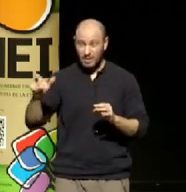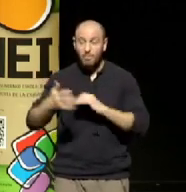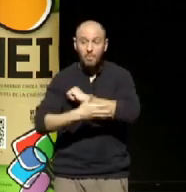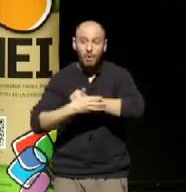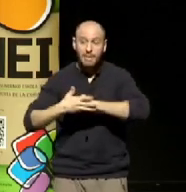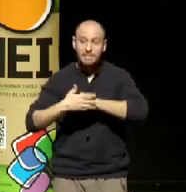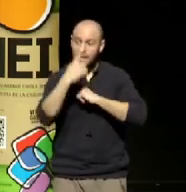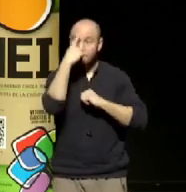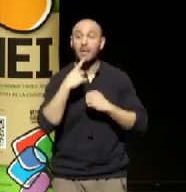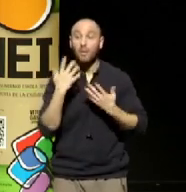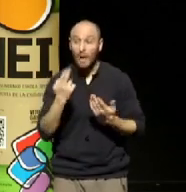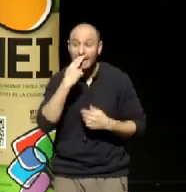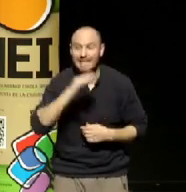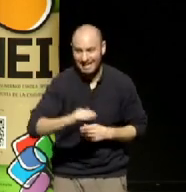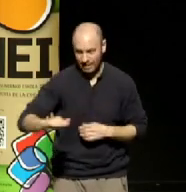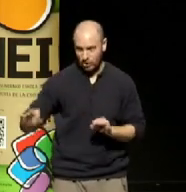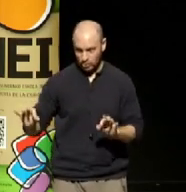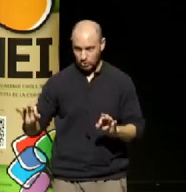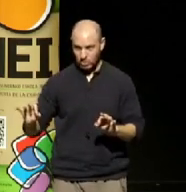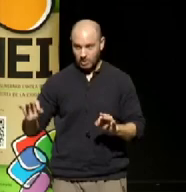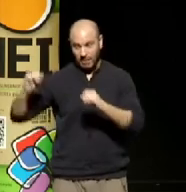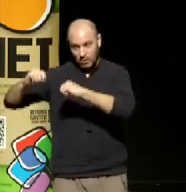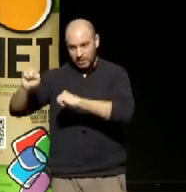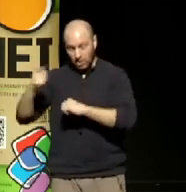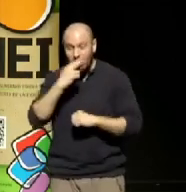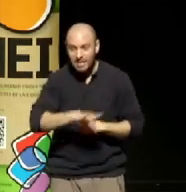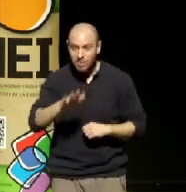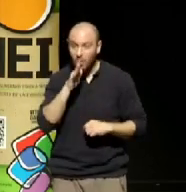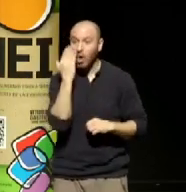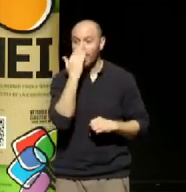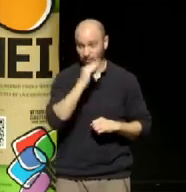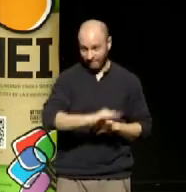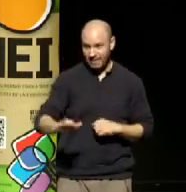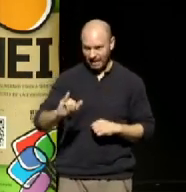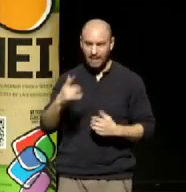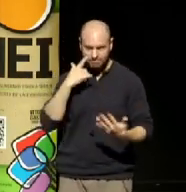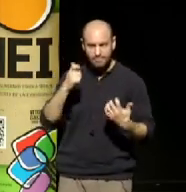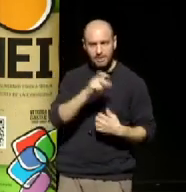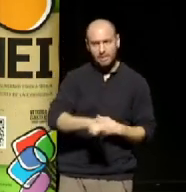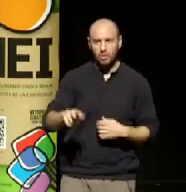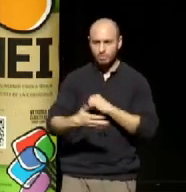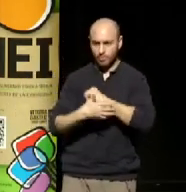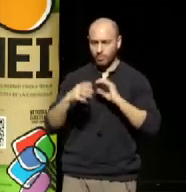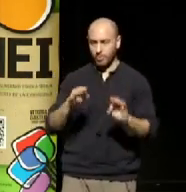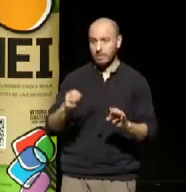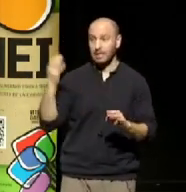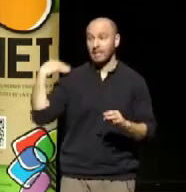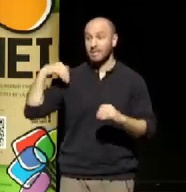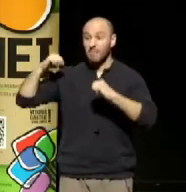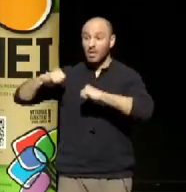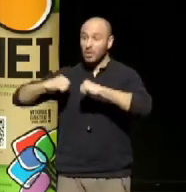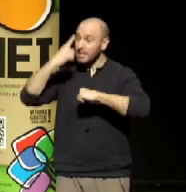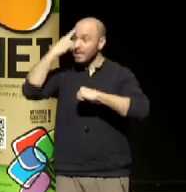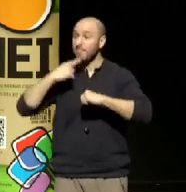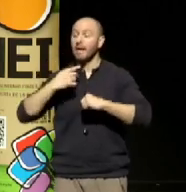O sea, tenemos récord en pobreza infantil y juvenil. El rostro de la pobreza de la gente mayor era la de los años 80, entonces sí eran